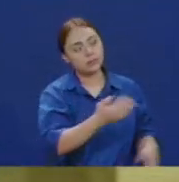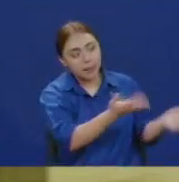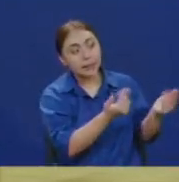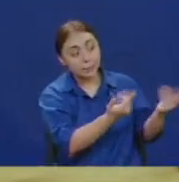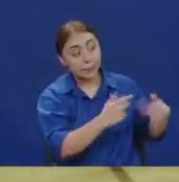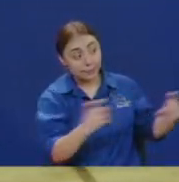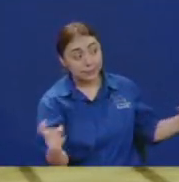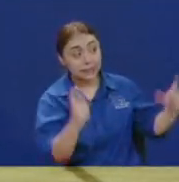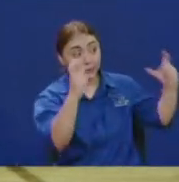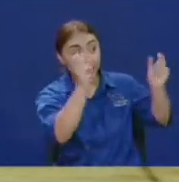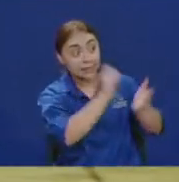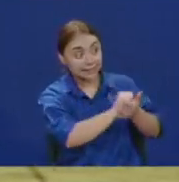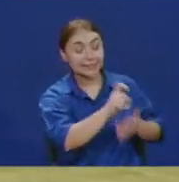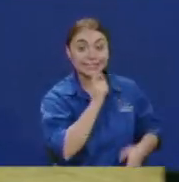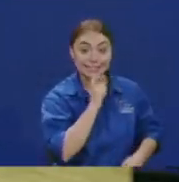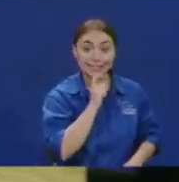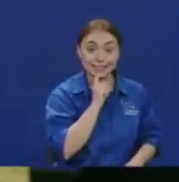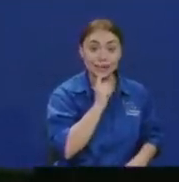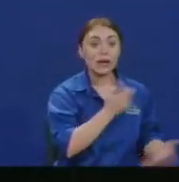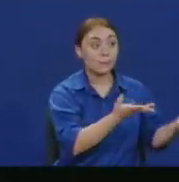vamos a celebrar la Santa Cena.